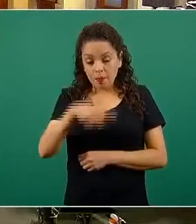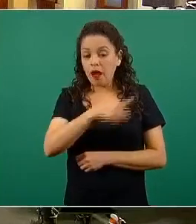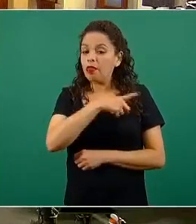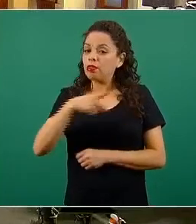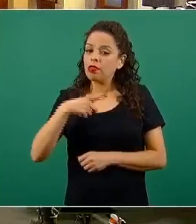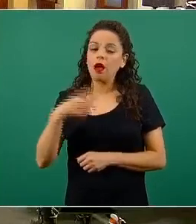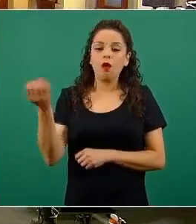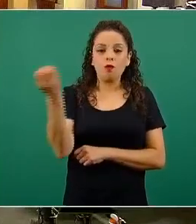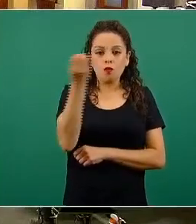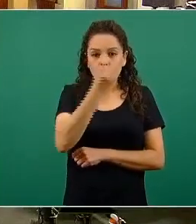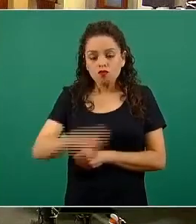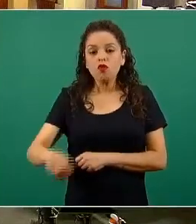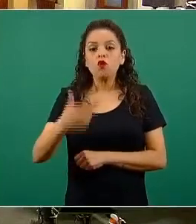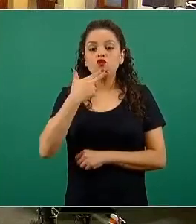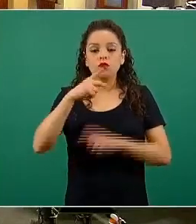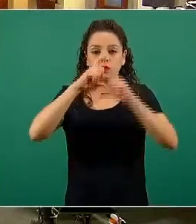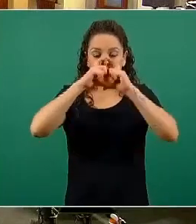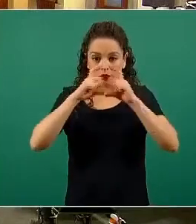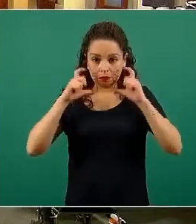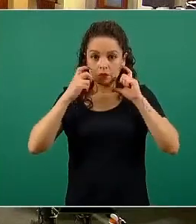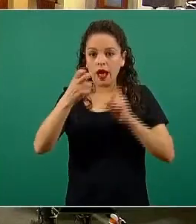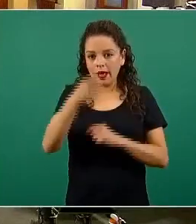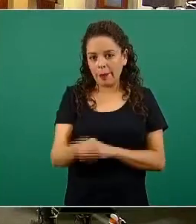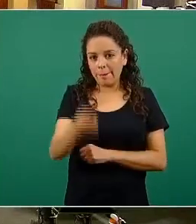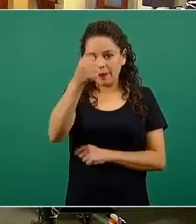sería una de las primeras preguntas.